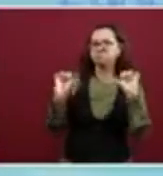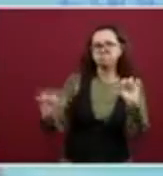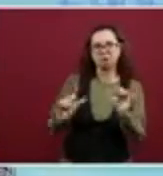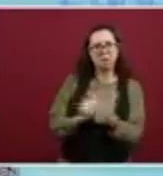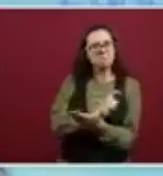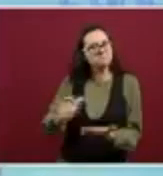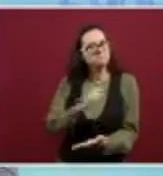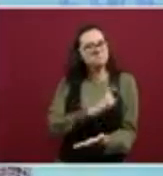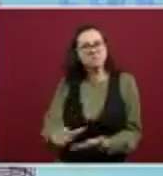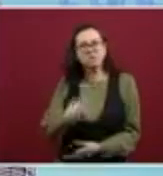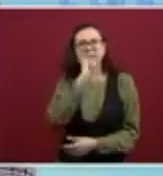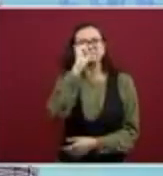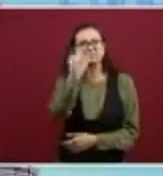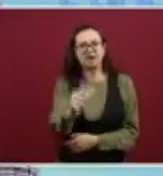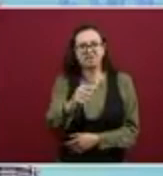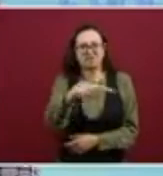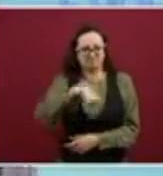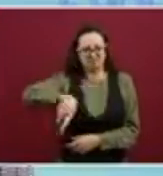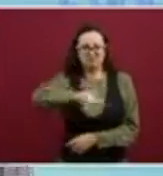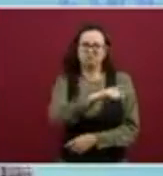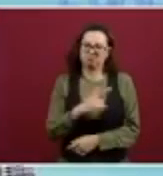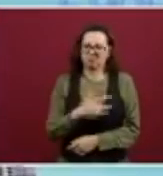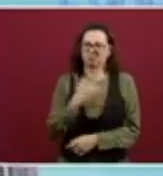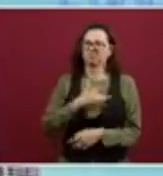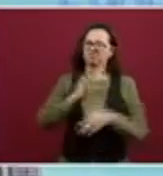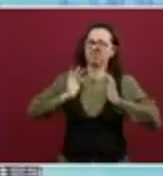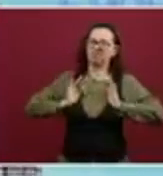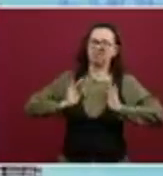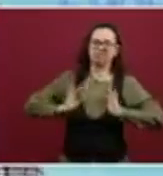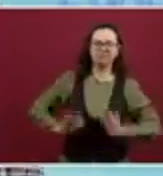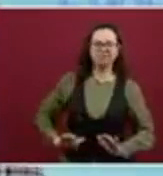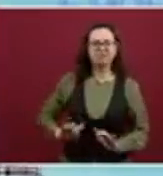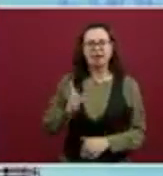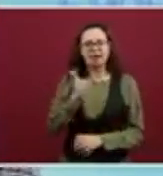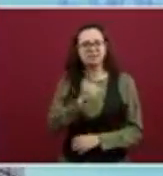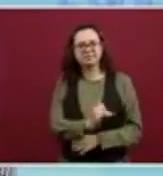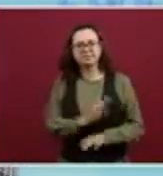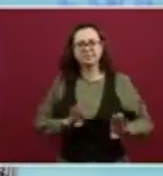cantidad de contribuyentes estaban acogiendo a la misma. De estos